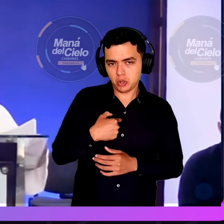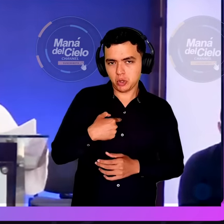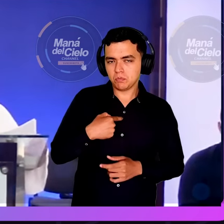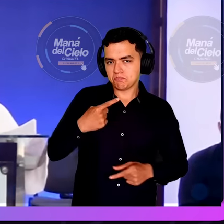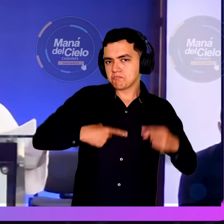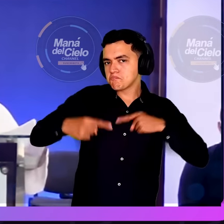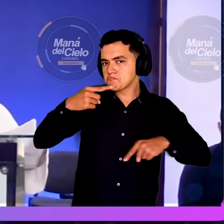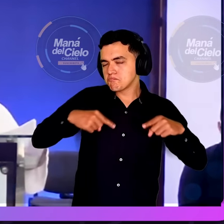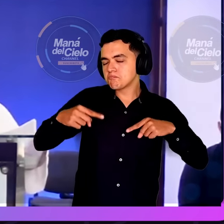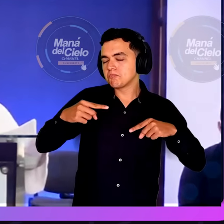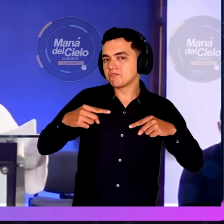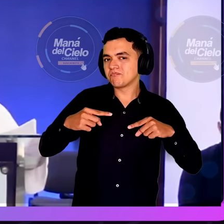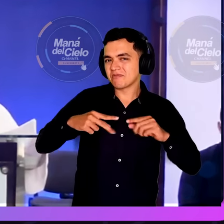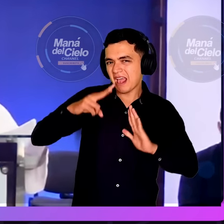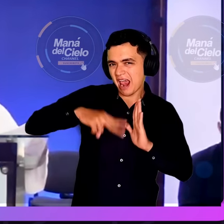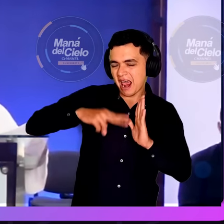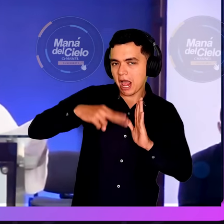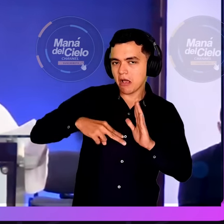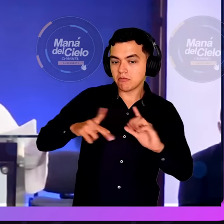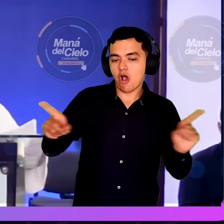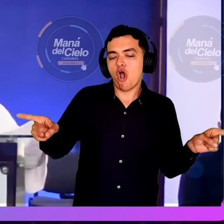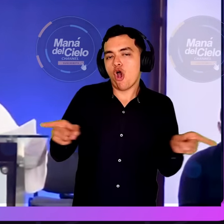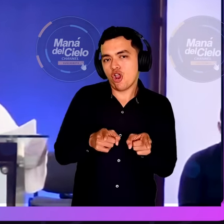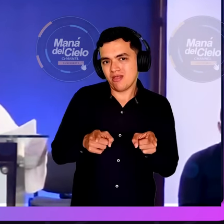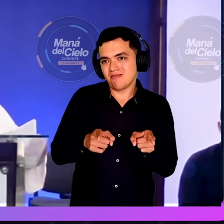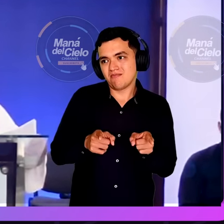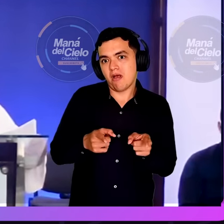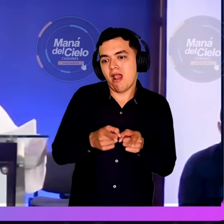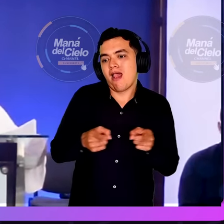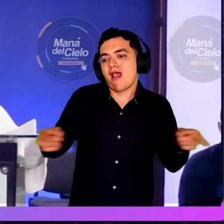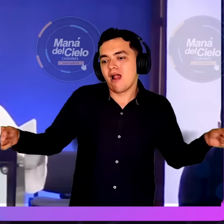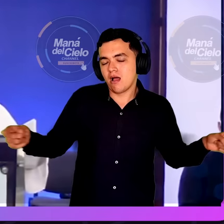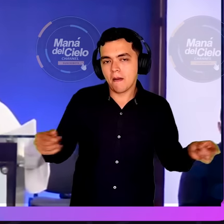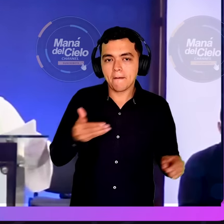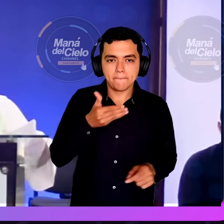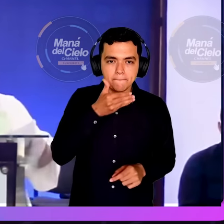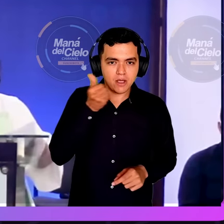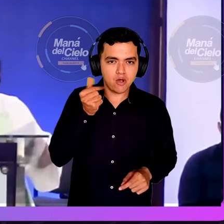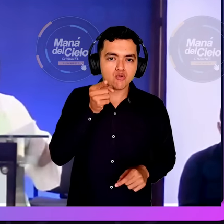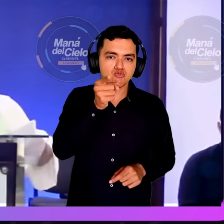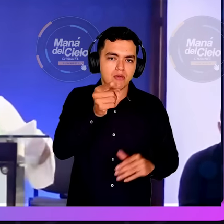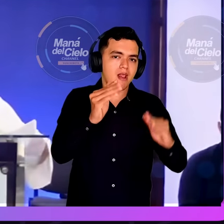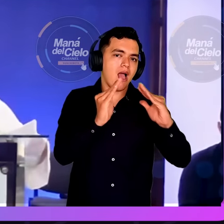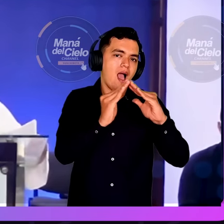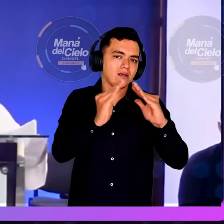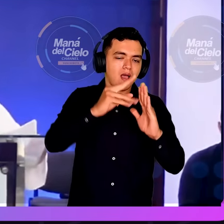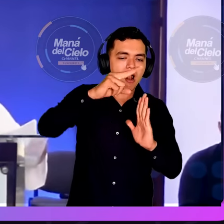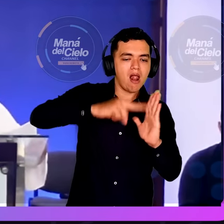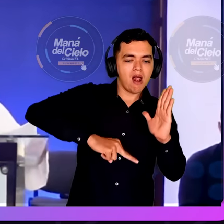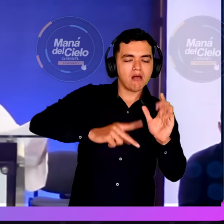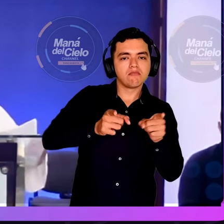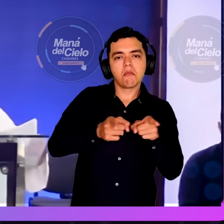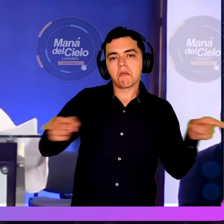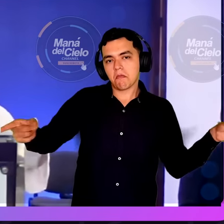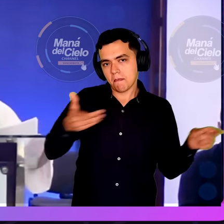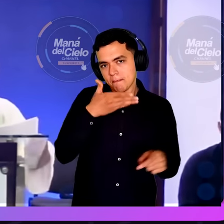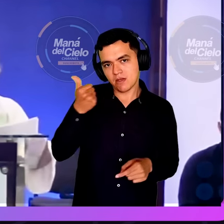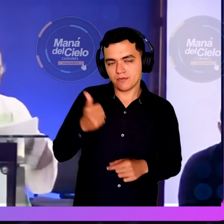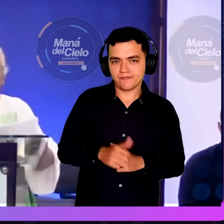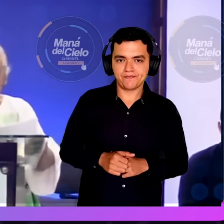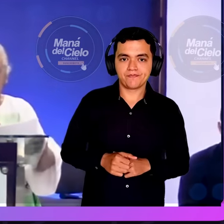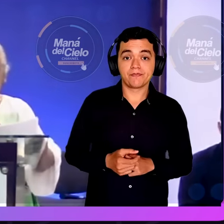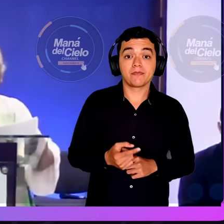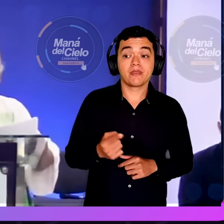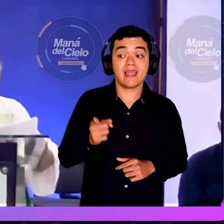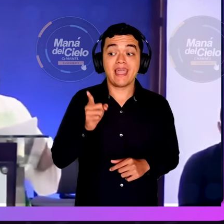palabra, porque a veces hay cositas que a uno se le escapan. Lea y usted va a encontrar cuando el rey viene a buscar